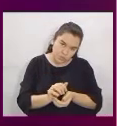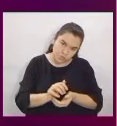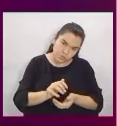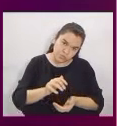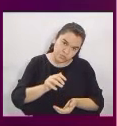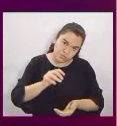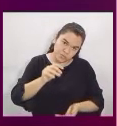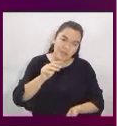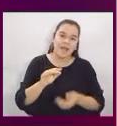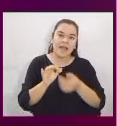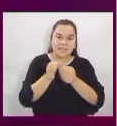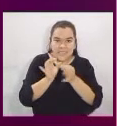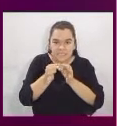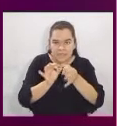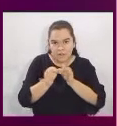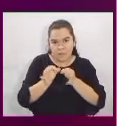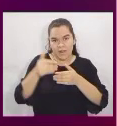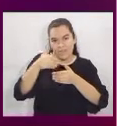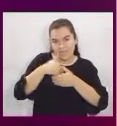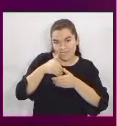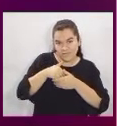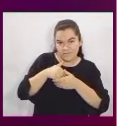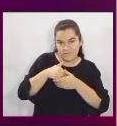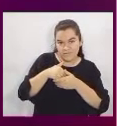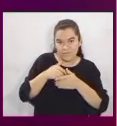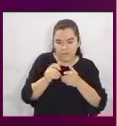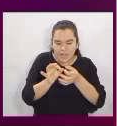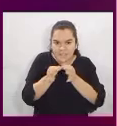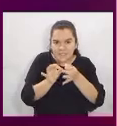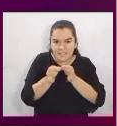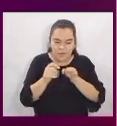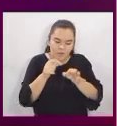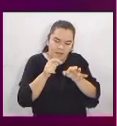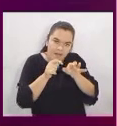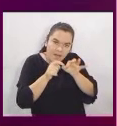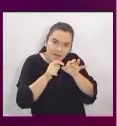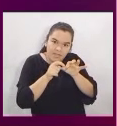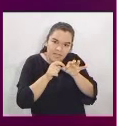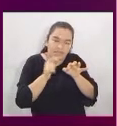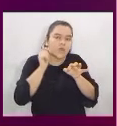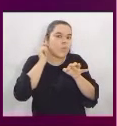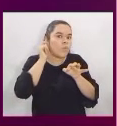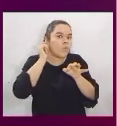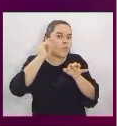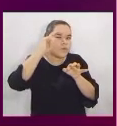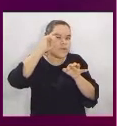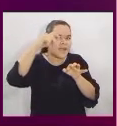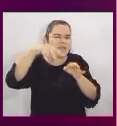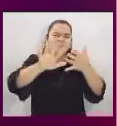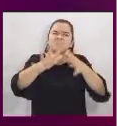para construir nuevas moléculas, cada gen tiene